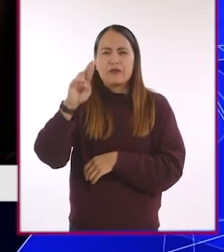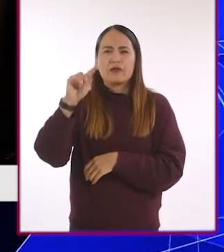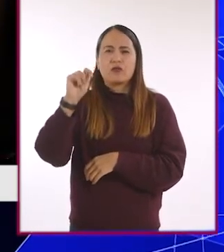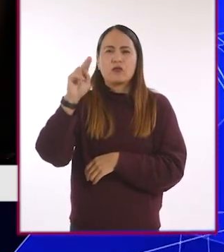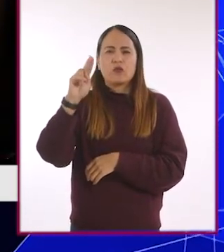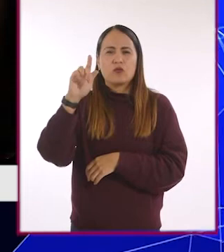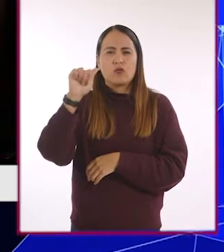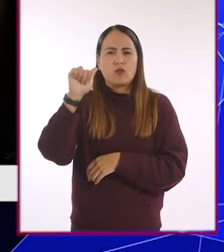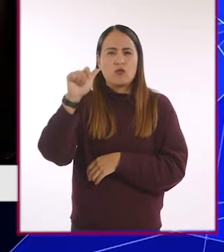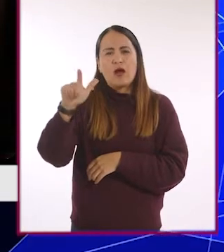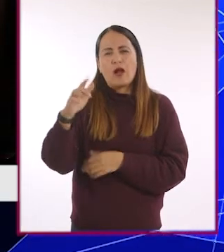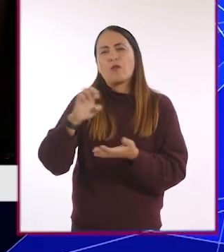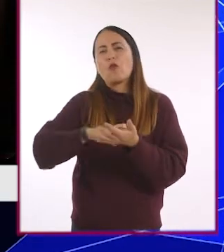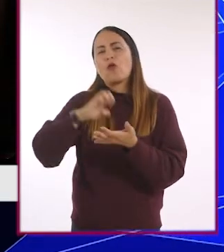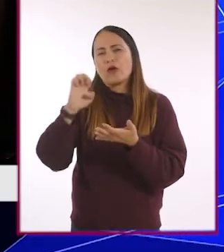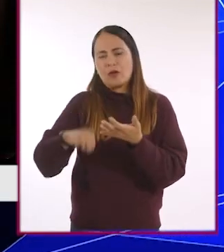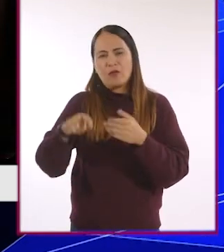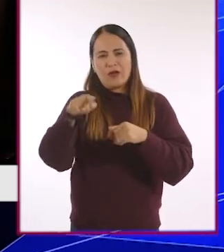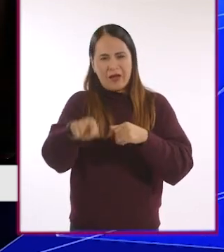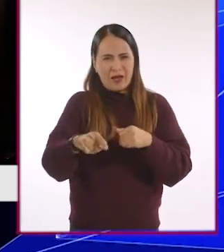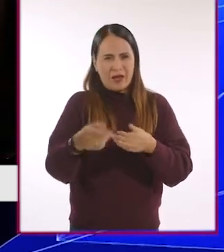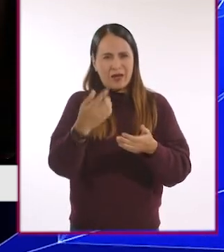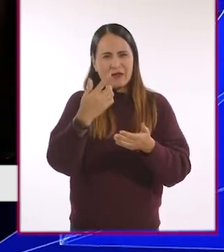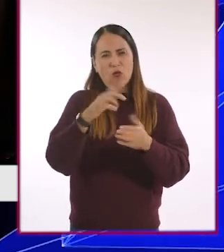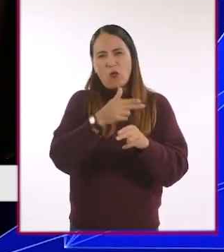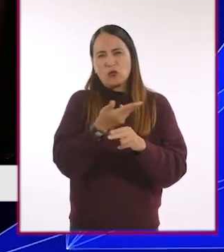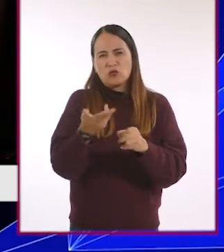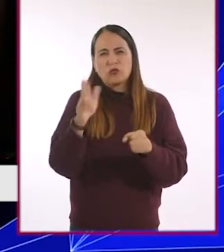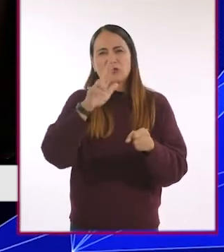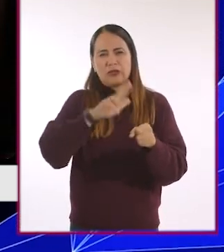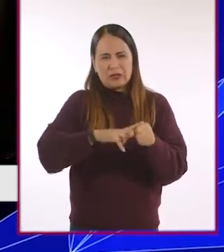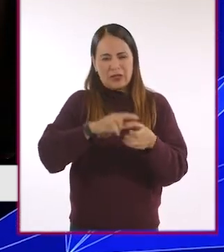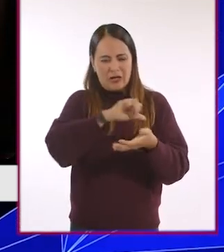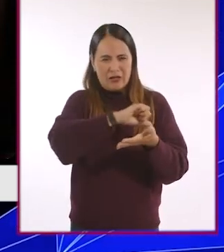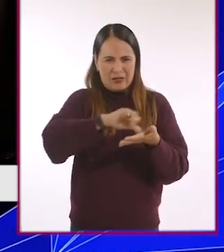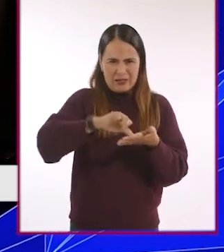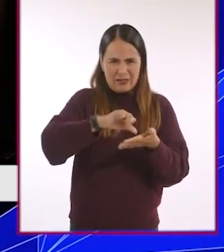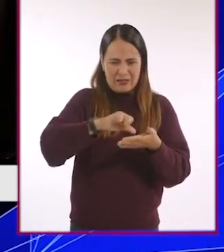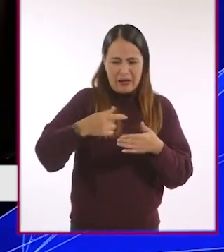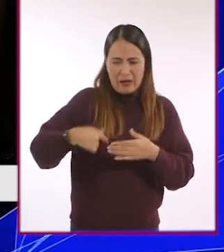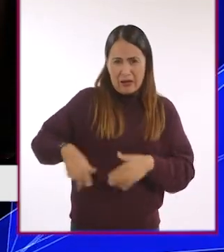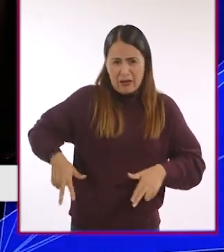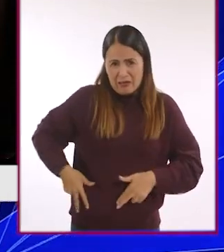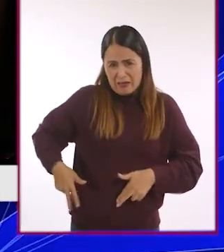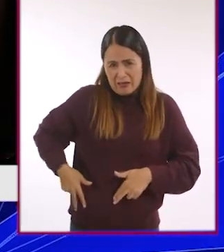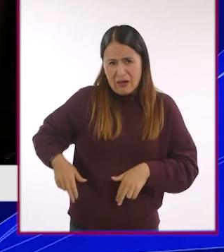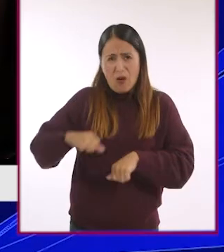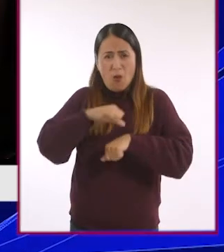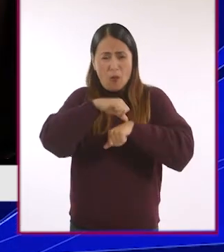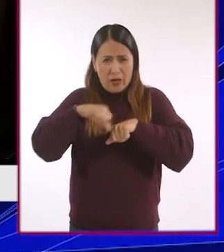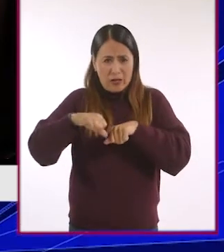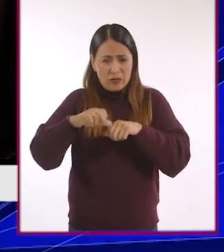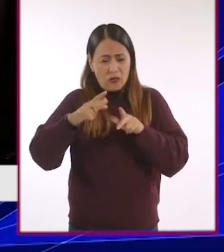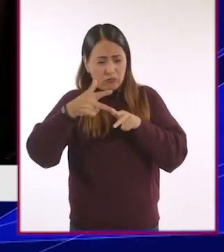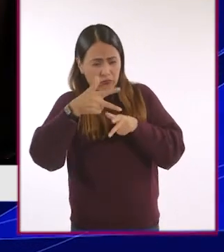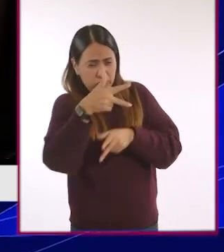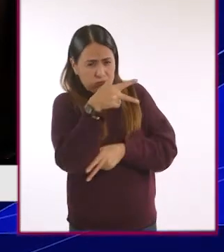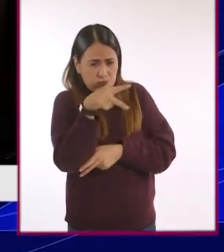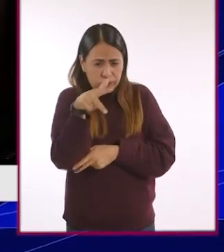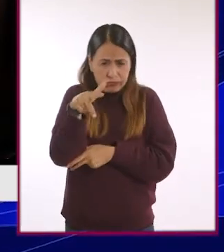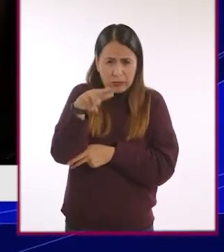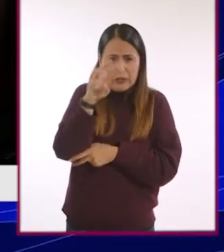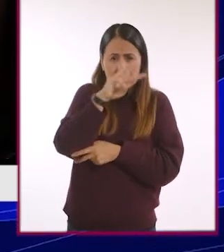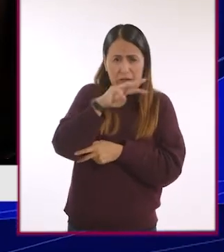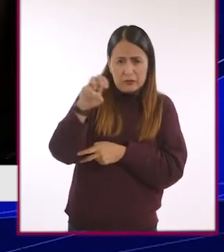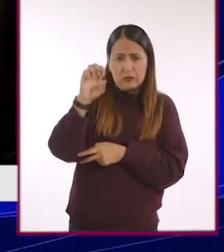alguna, grabamos en un quirófano en tiempo real una operación de cadera con una cámara 360 y después todo ese material